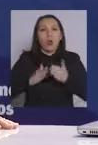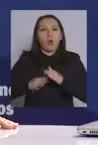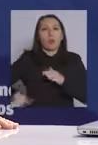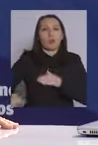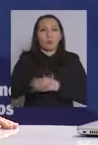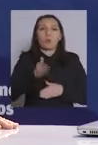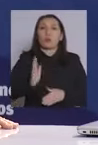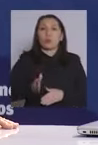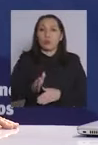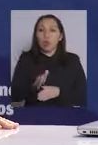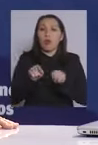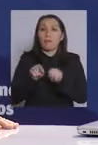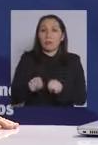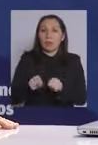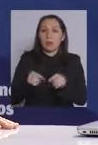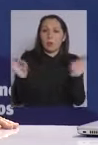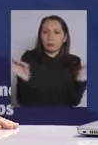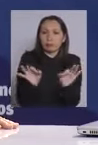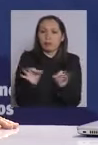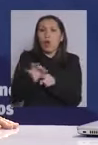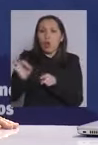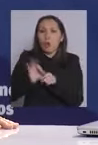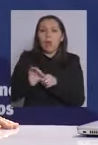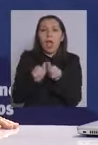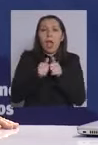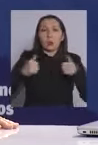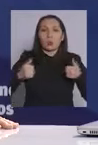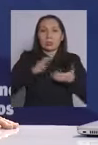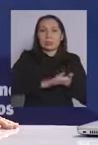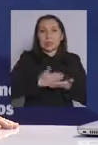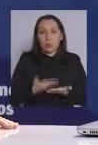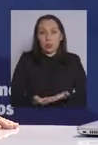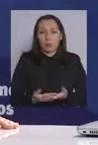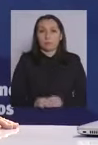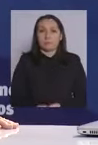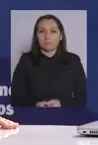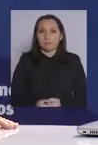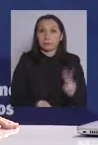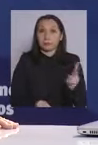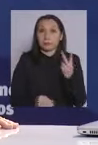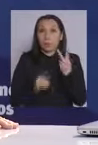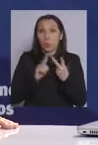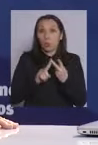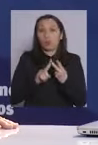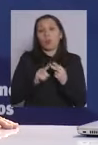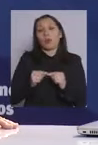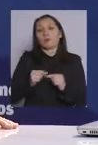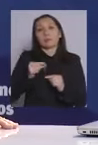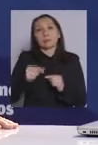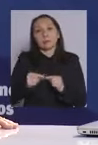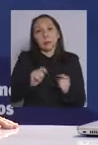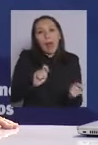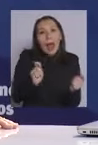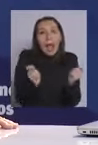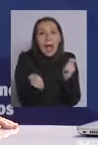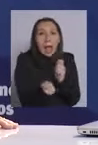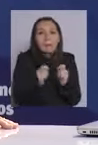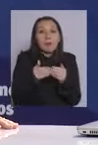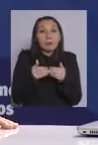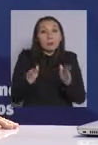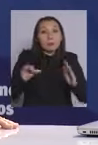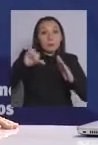y seguir con las recomendaciones de la autoridad sanitaria. En la segunda etapa o etapa de transición no